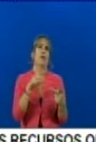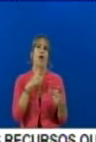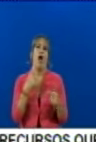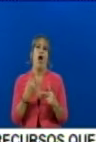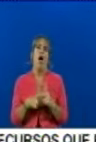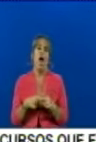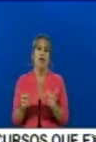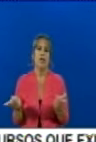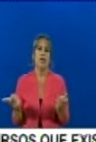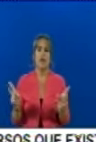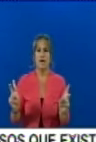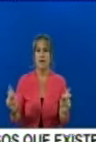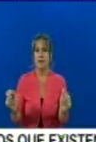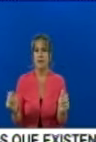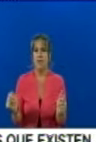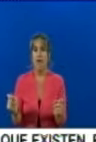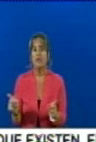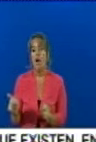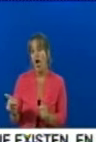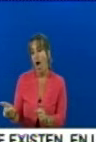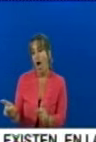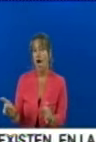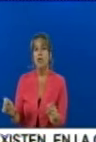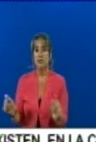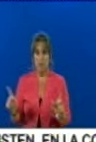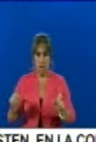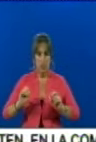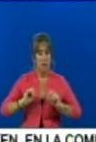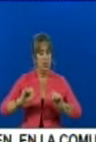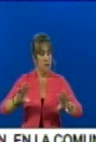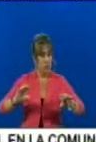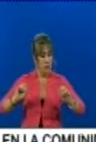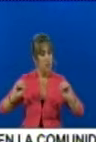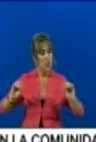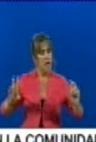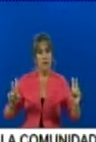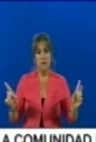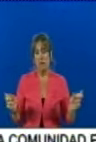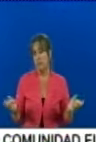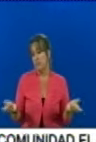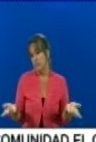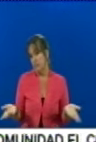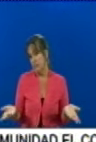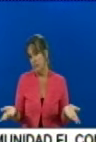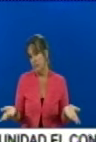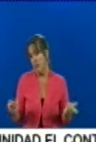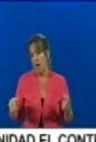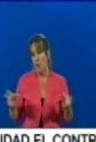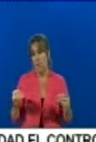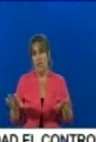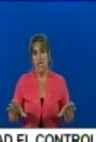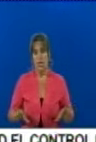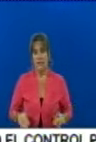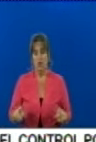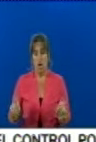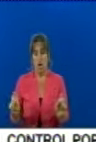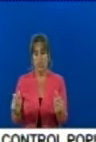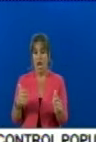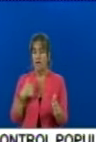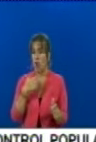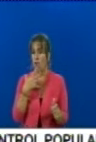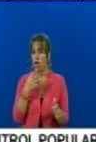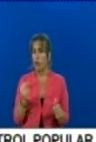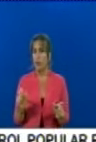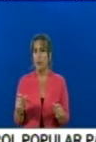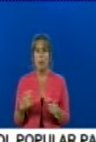al programa de la radio, que aunque tiene amplia cobertura y tiene mucha aceptación por la población de Santiago de